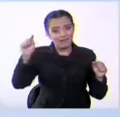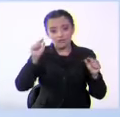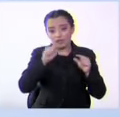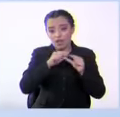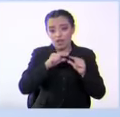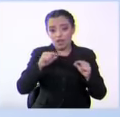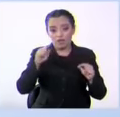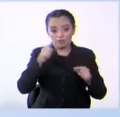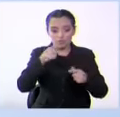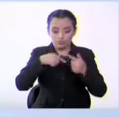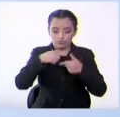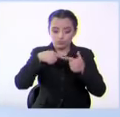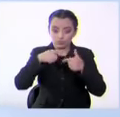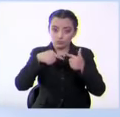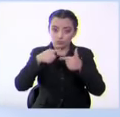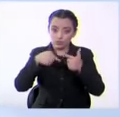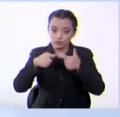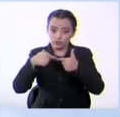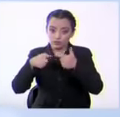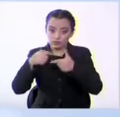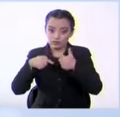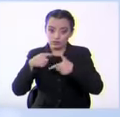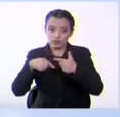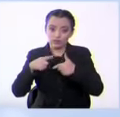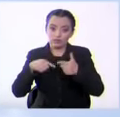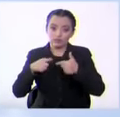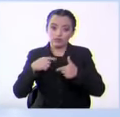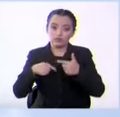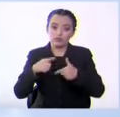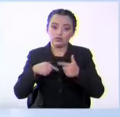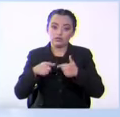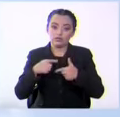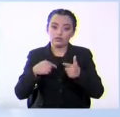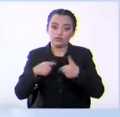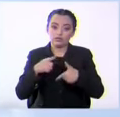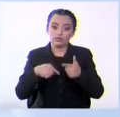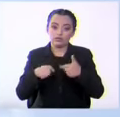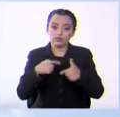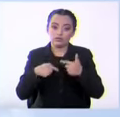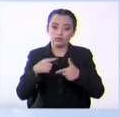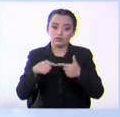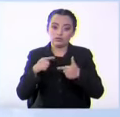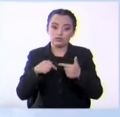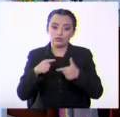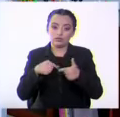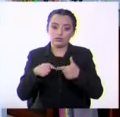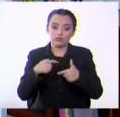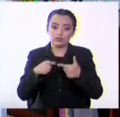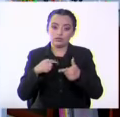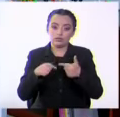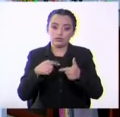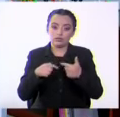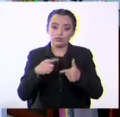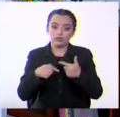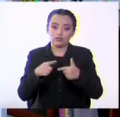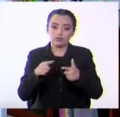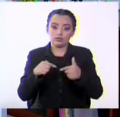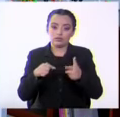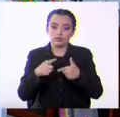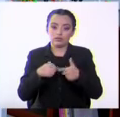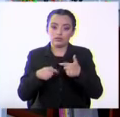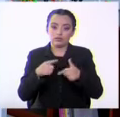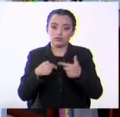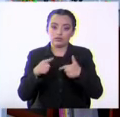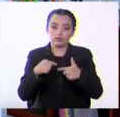superenrolla y se organiza en unos lugares que nosotros llamamos, o en unas estructuras más bien que